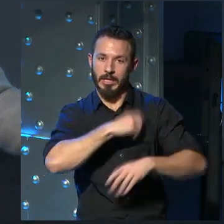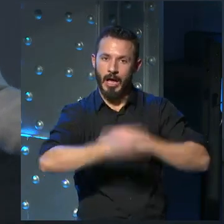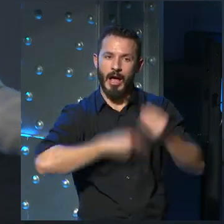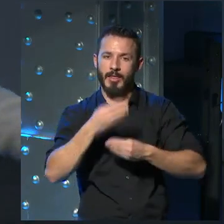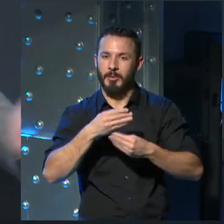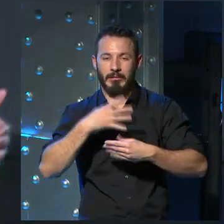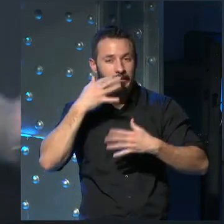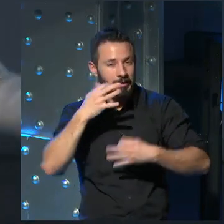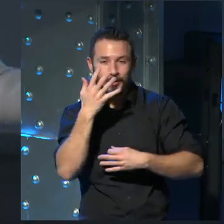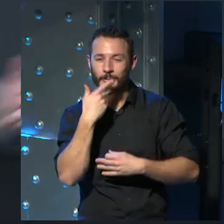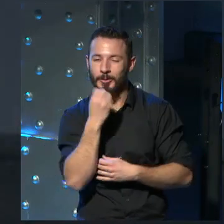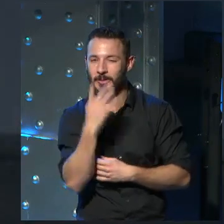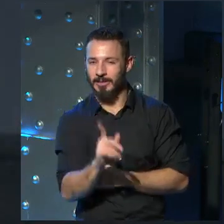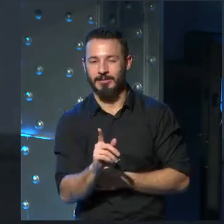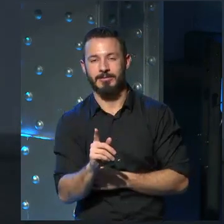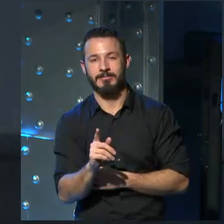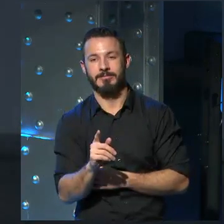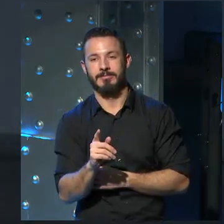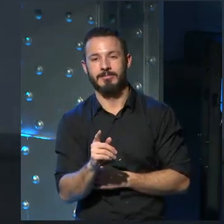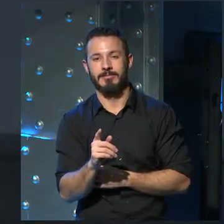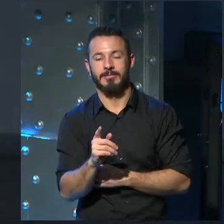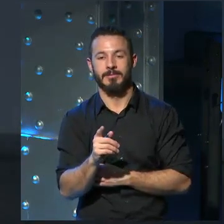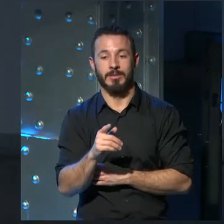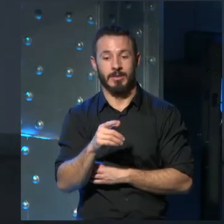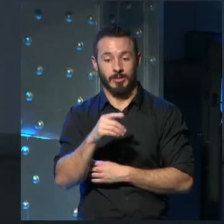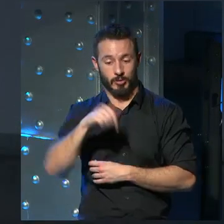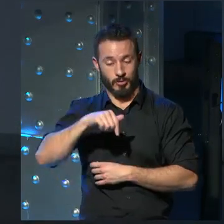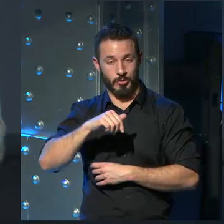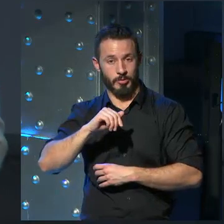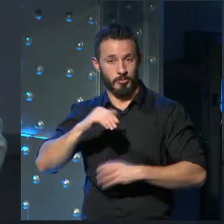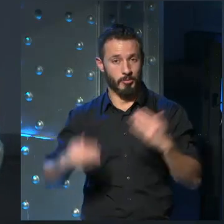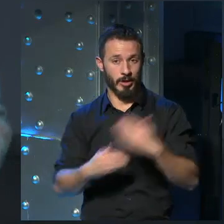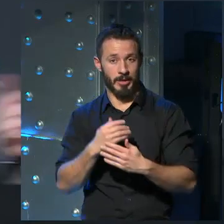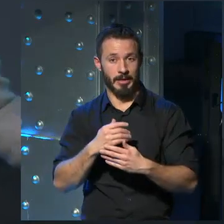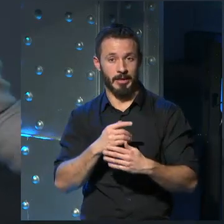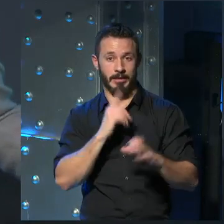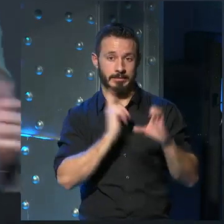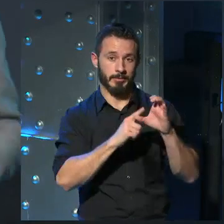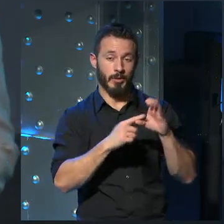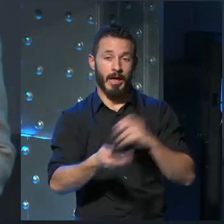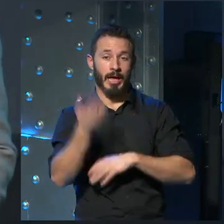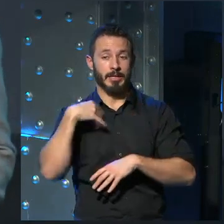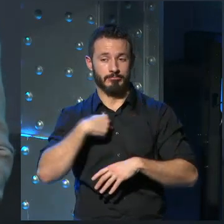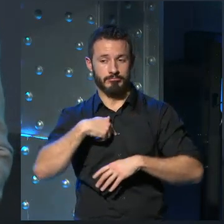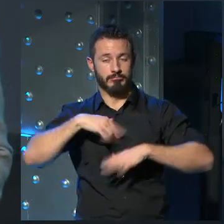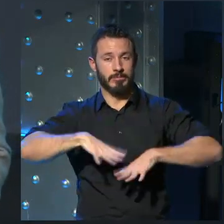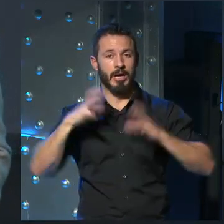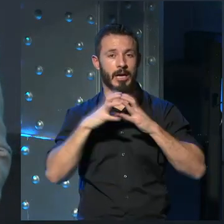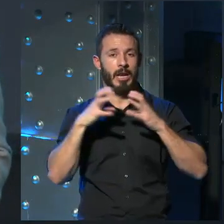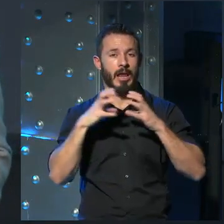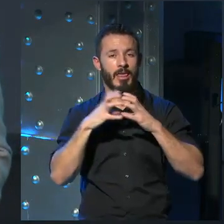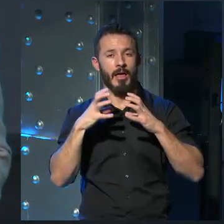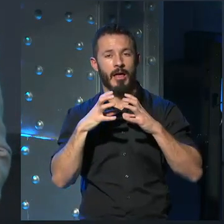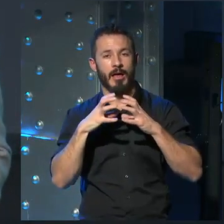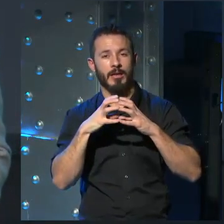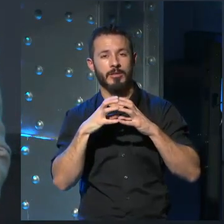grandes desconocidos. Ahora vengo, hoy por la mañana, de Extremadura. Ayer estuve en Granada viendo obras